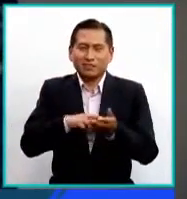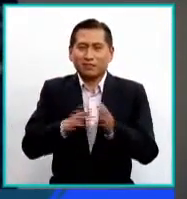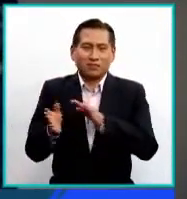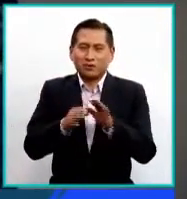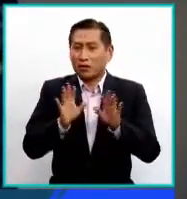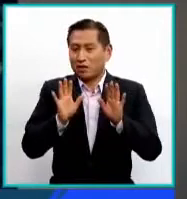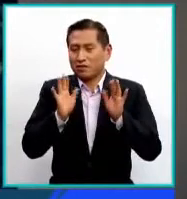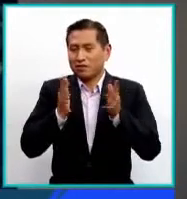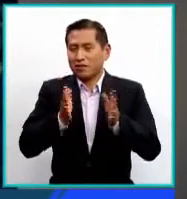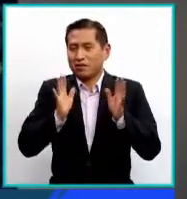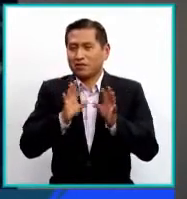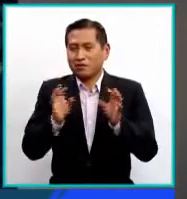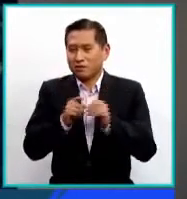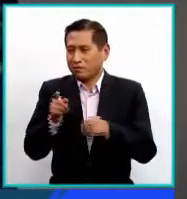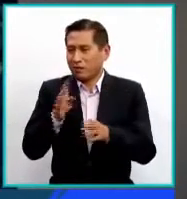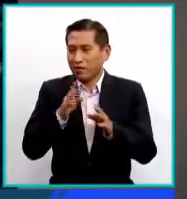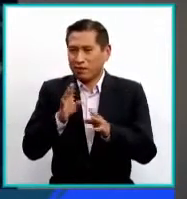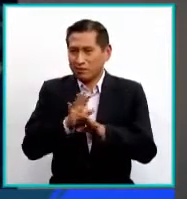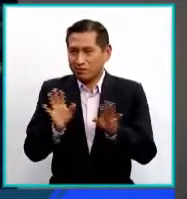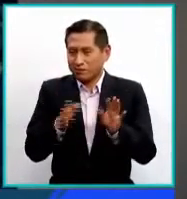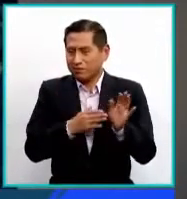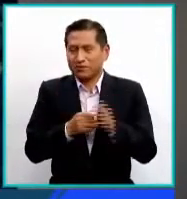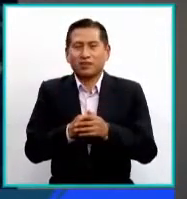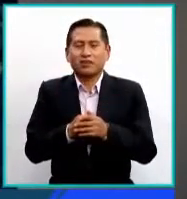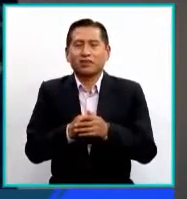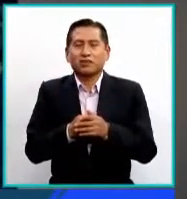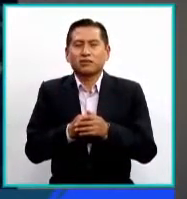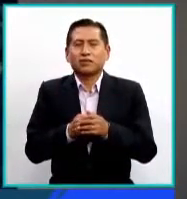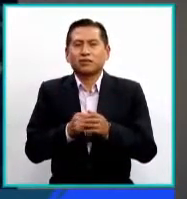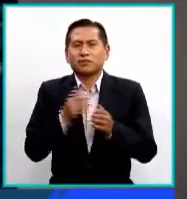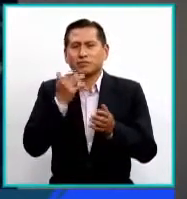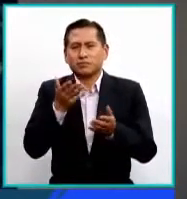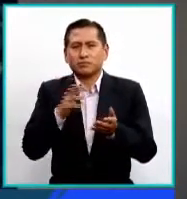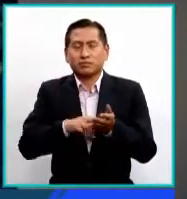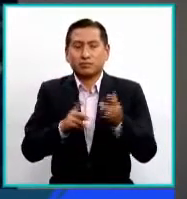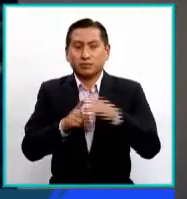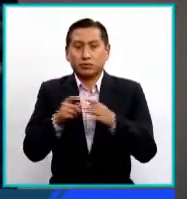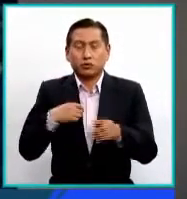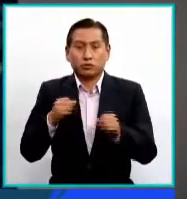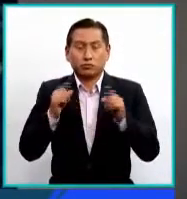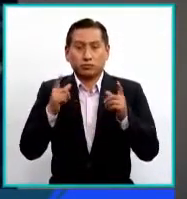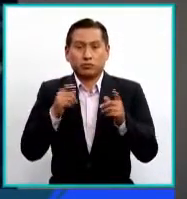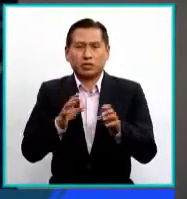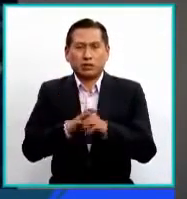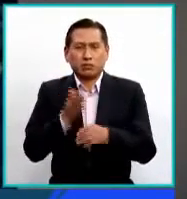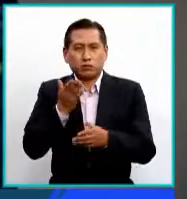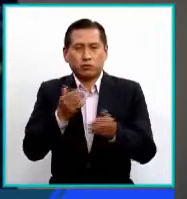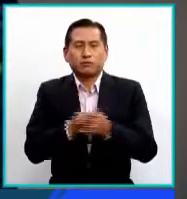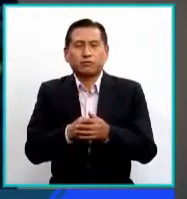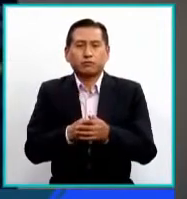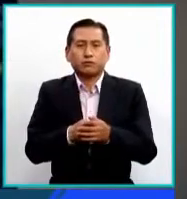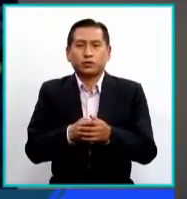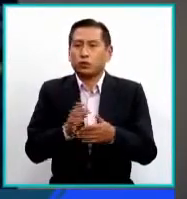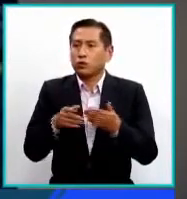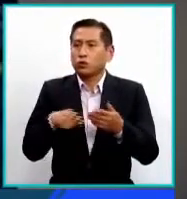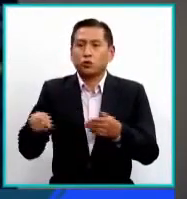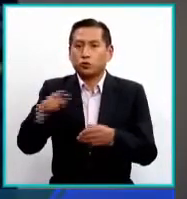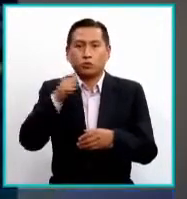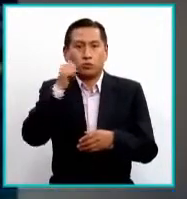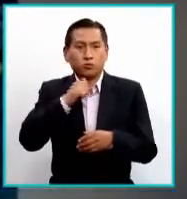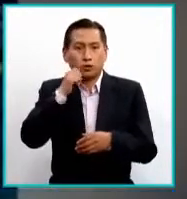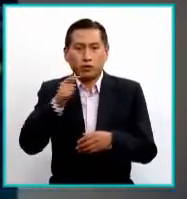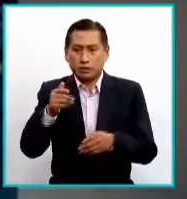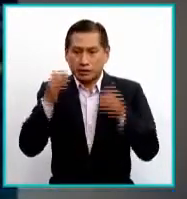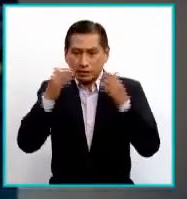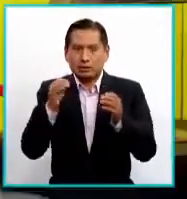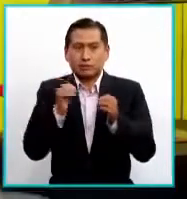vamos a dejarlos a ellos fuera de este charco. Carla, me llama la atención que en el caso tuyo y en el caso de todas aquellas mujeres que se